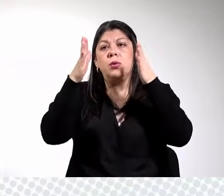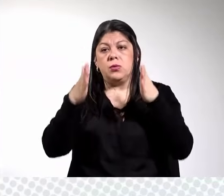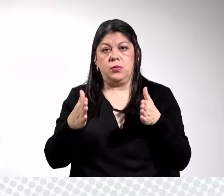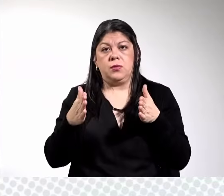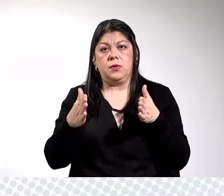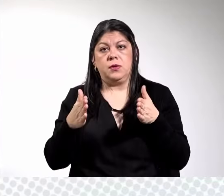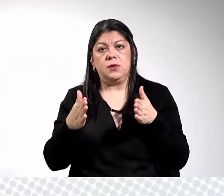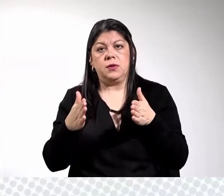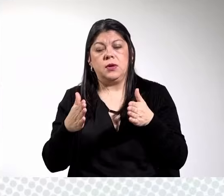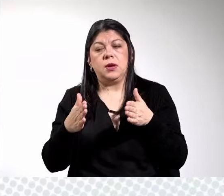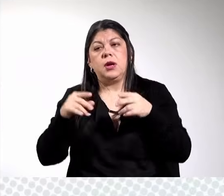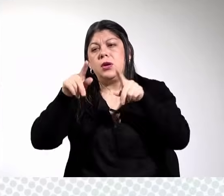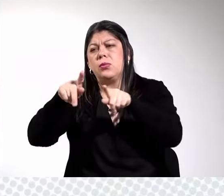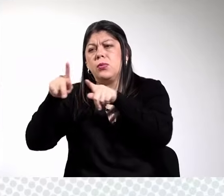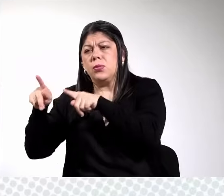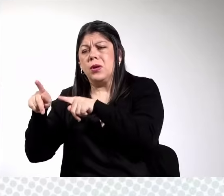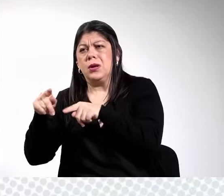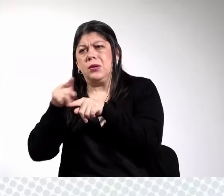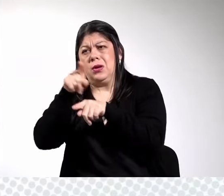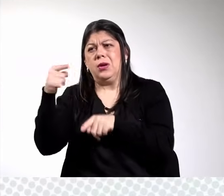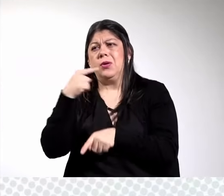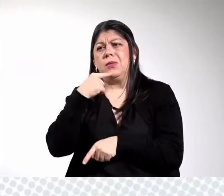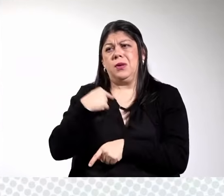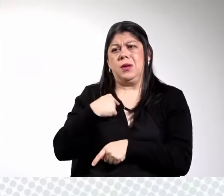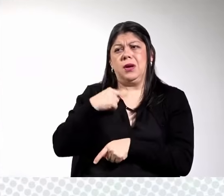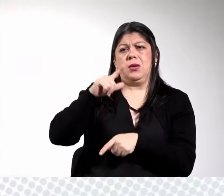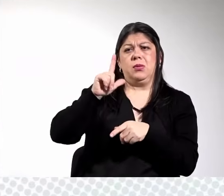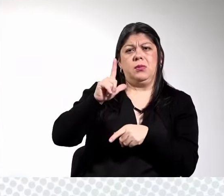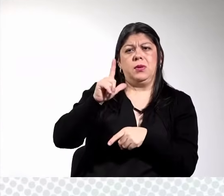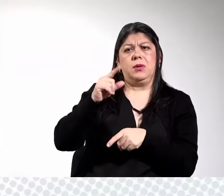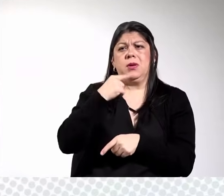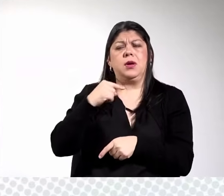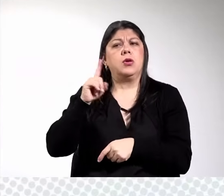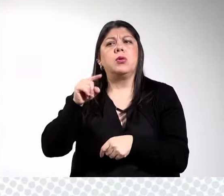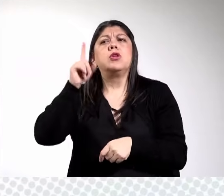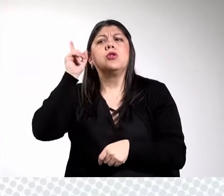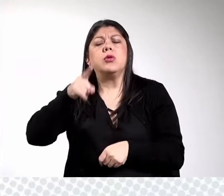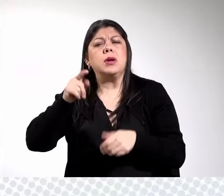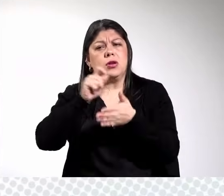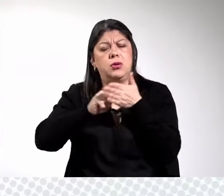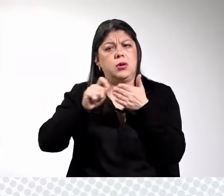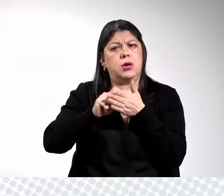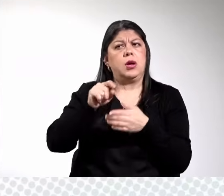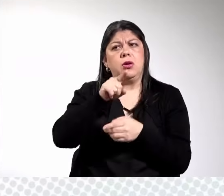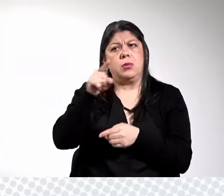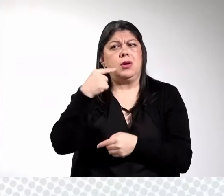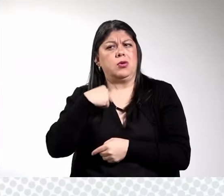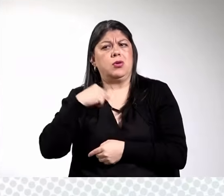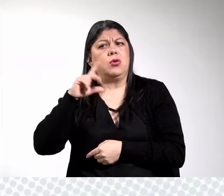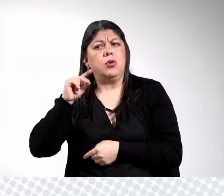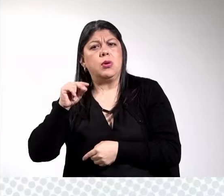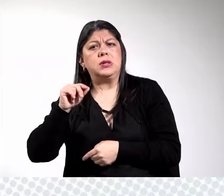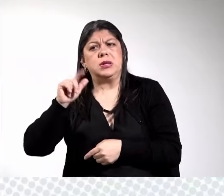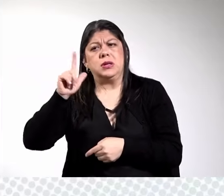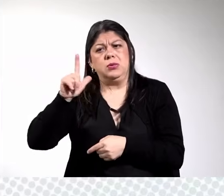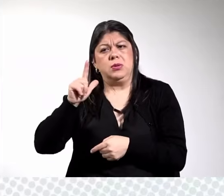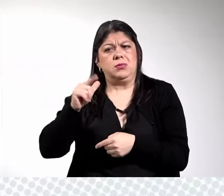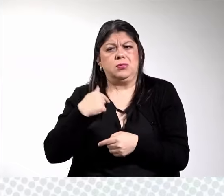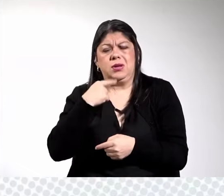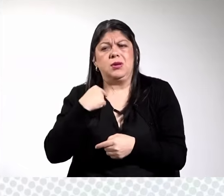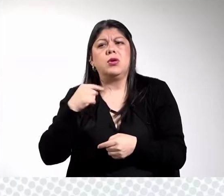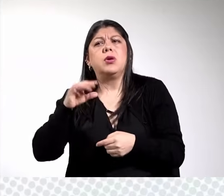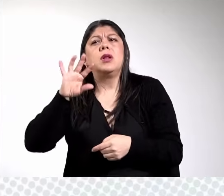y ciudadanos me decían, no, Luz Mary, es obligatoria hasta la escuela. Otros me decían, no, Luz Mary, es obligatoria hasta 9º año. Yo les decía,